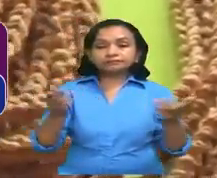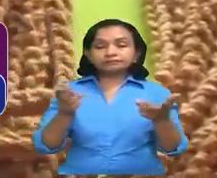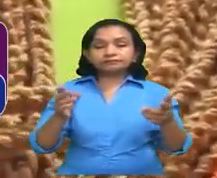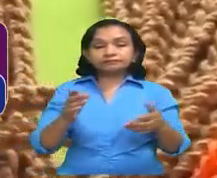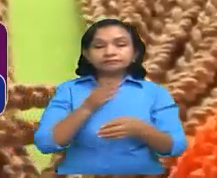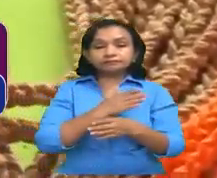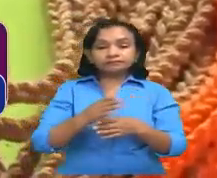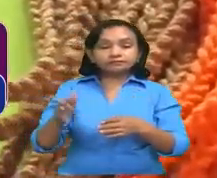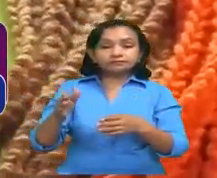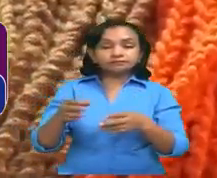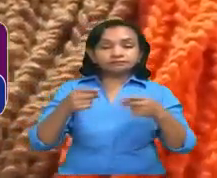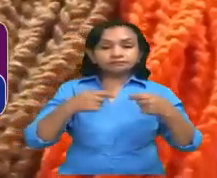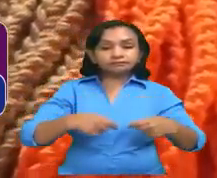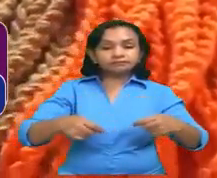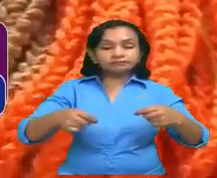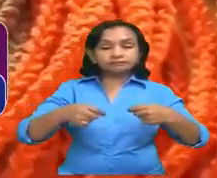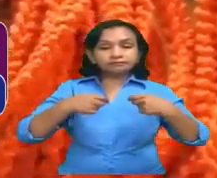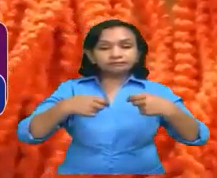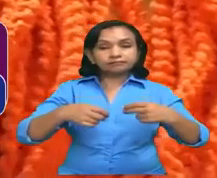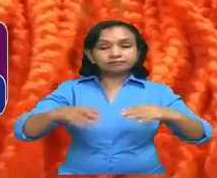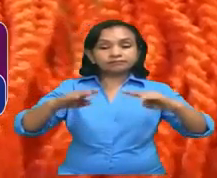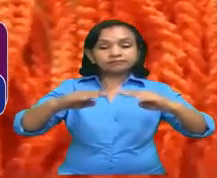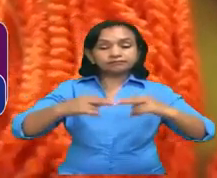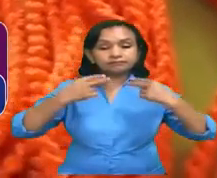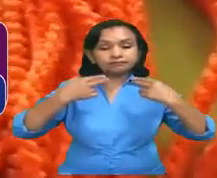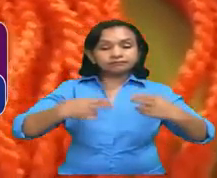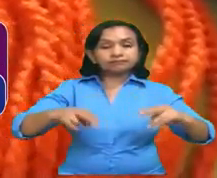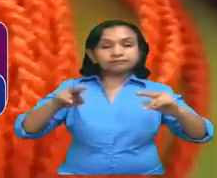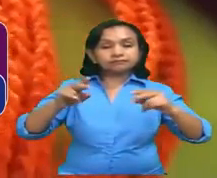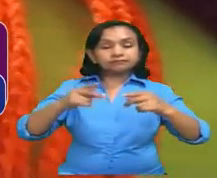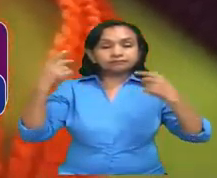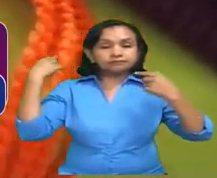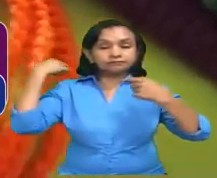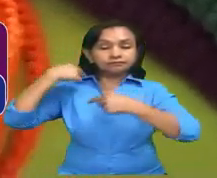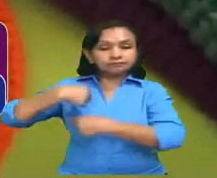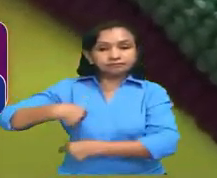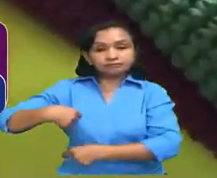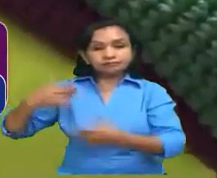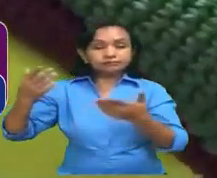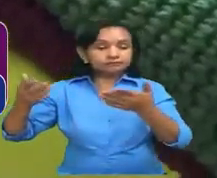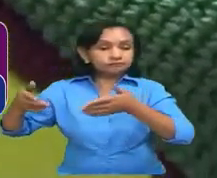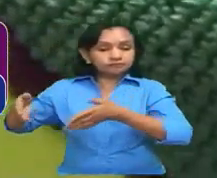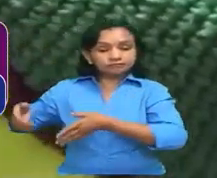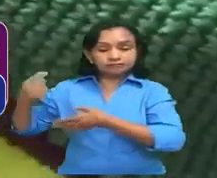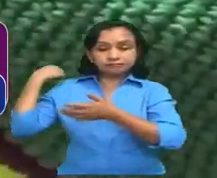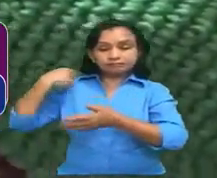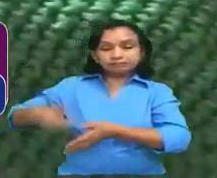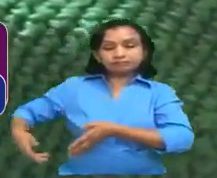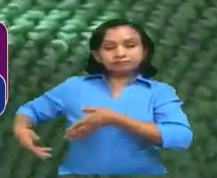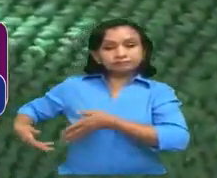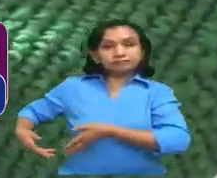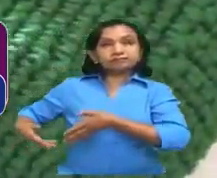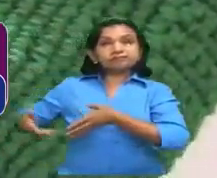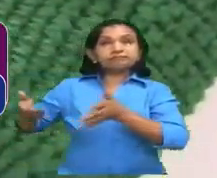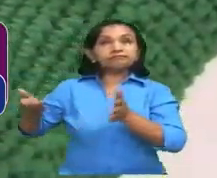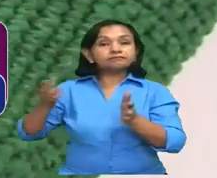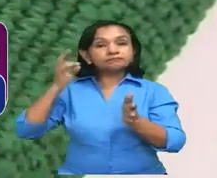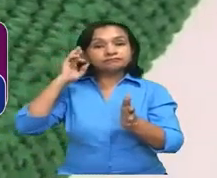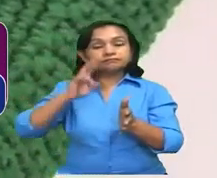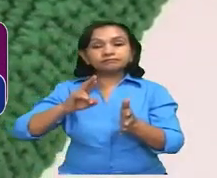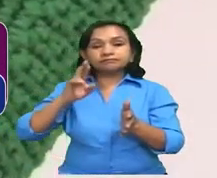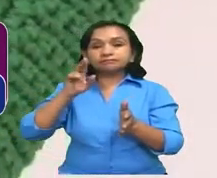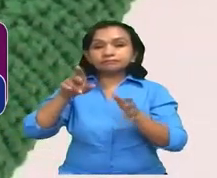cómo hacen esas máscaras, todo eso quisimos mostrar. Ah, bueno, ahí tenemos alguna muestra de lo que estuvo expuesto